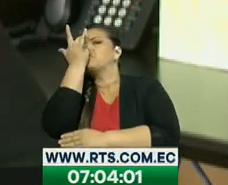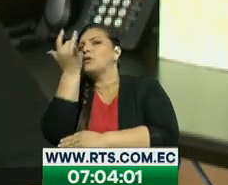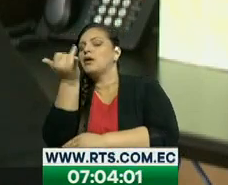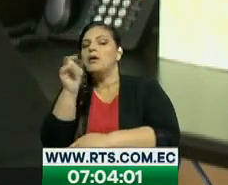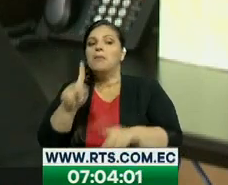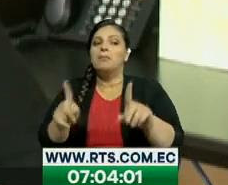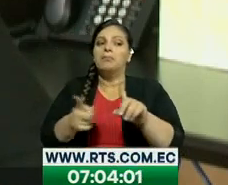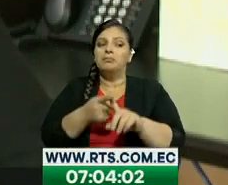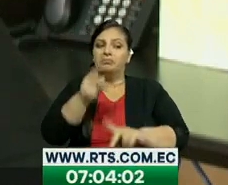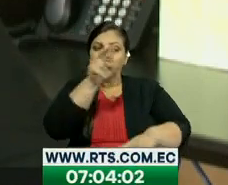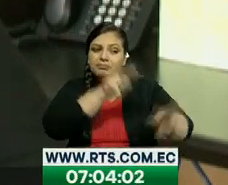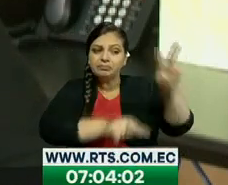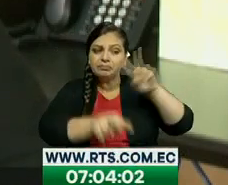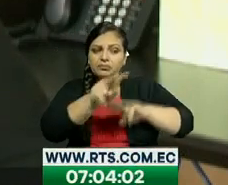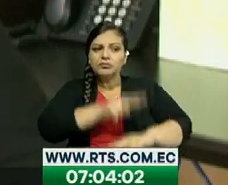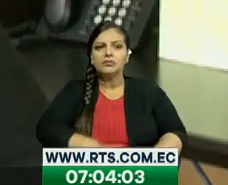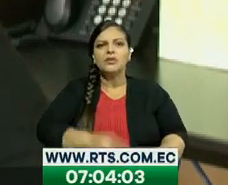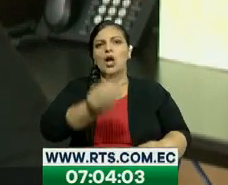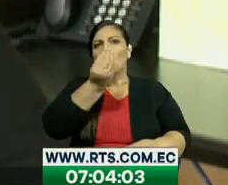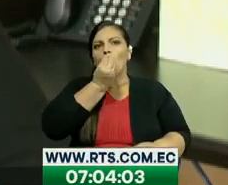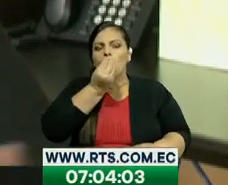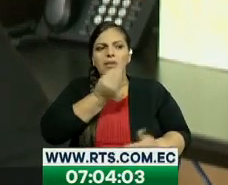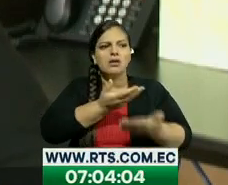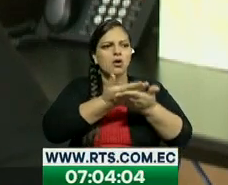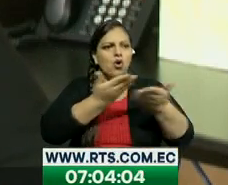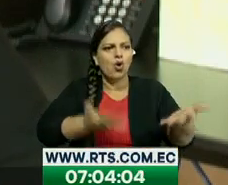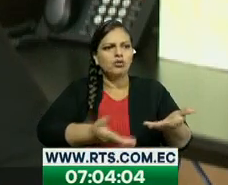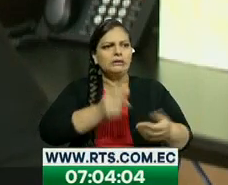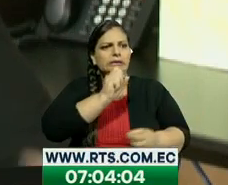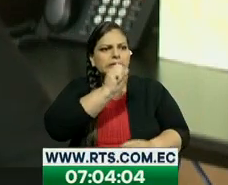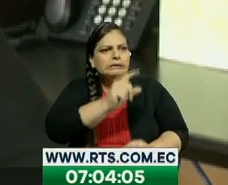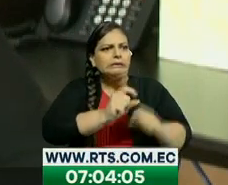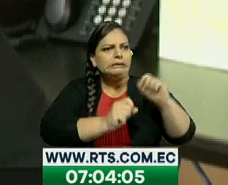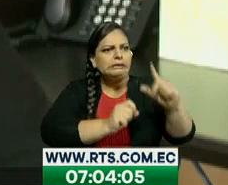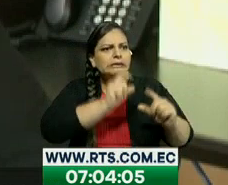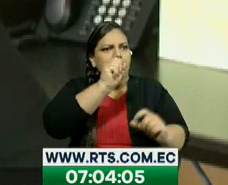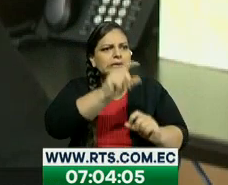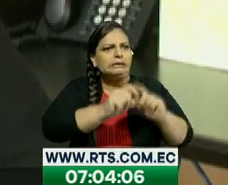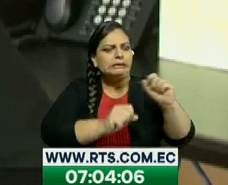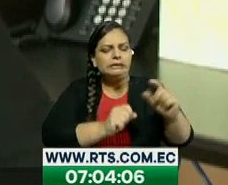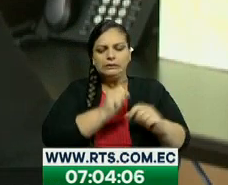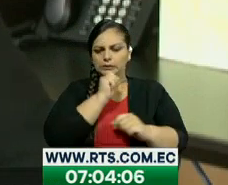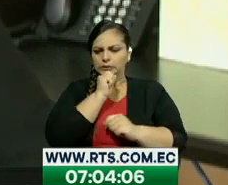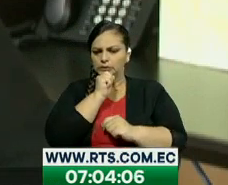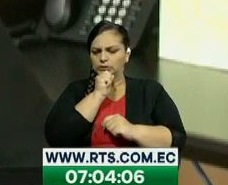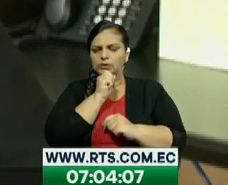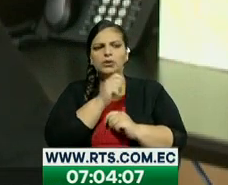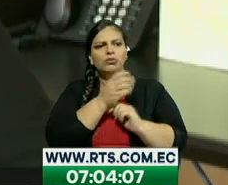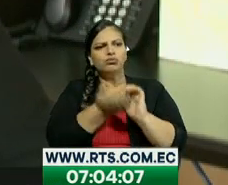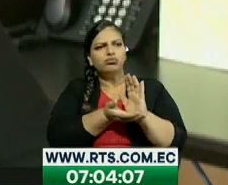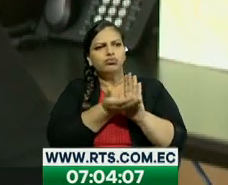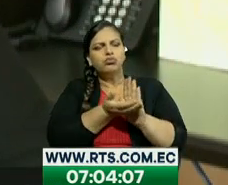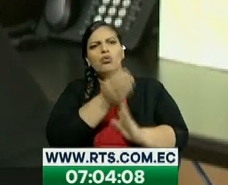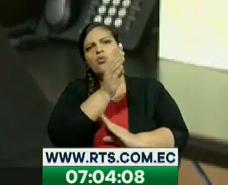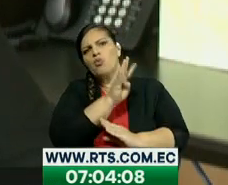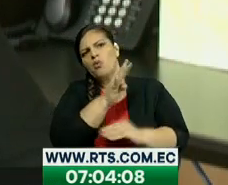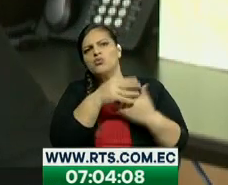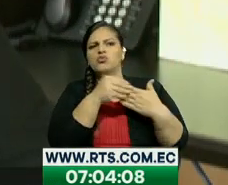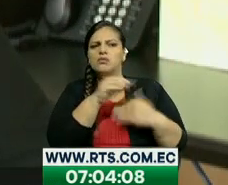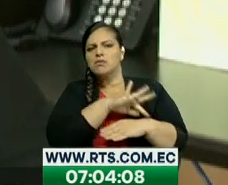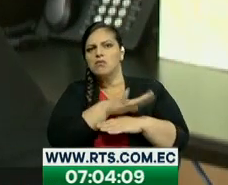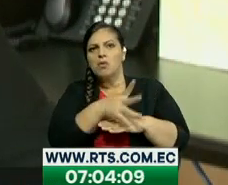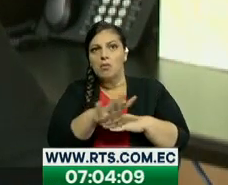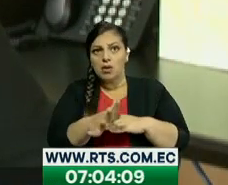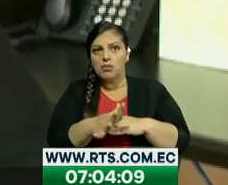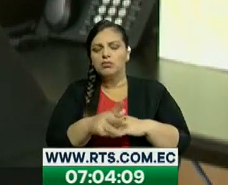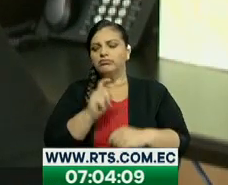del 1 y pico, más o menos $4, no más o menos, $4, y luego el crecimiento económico proyectado